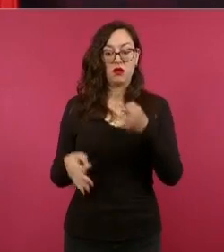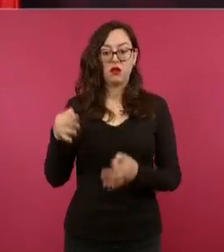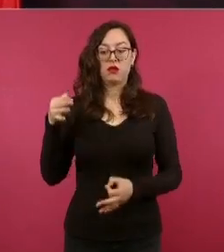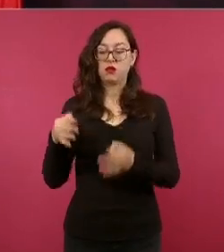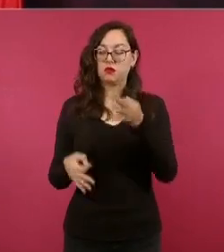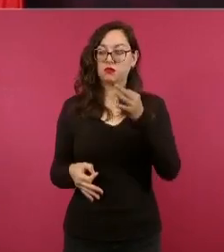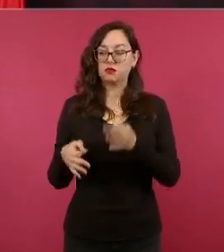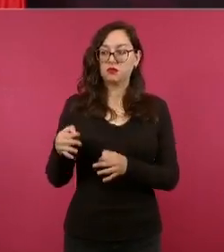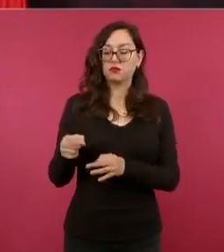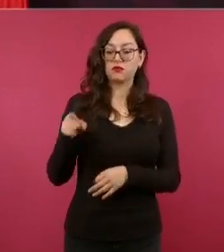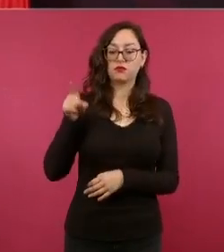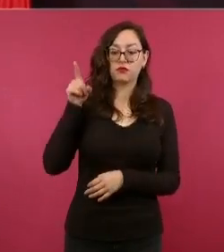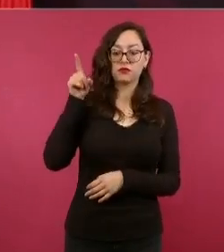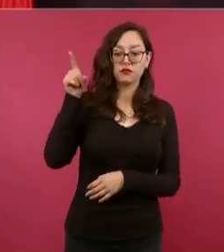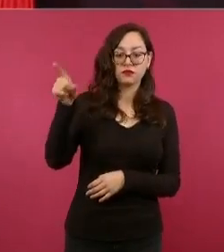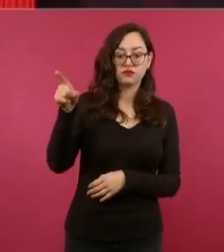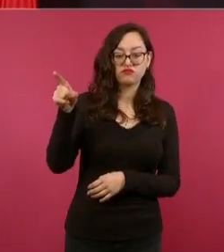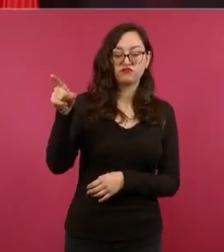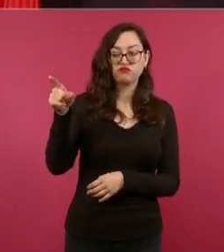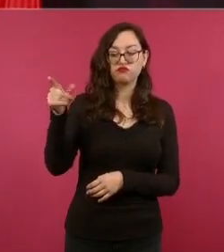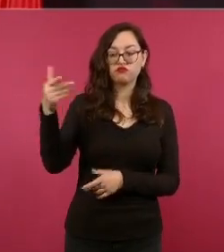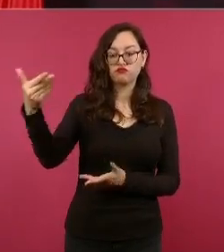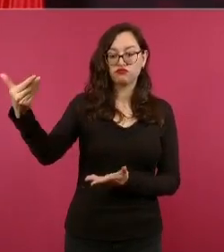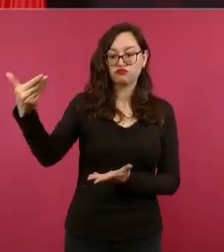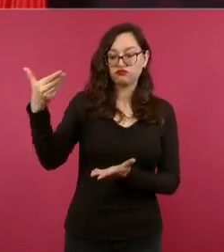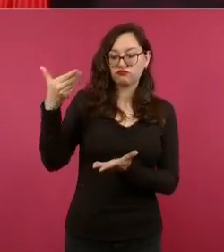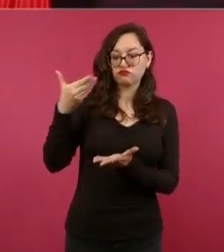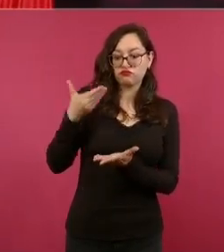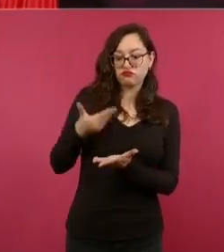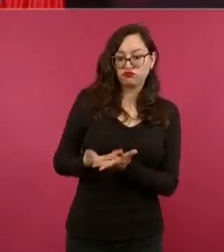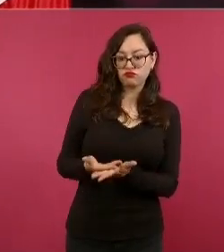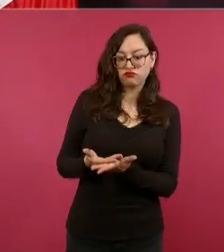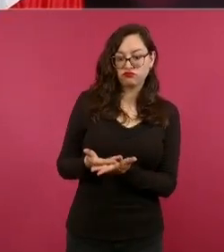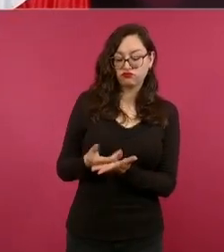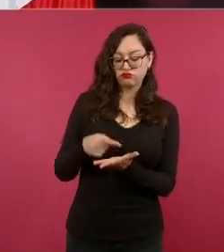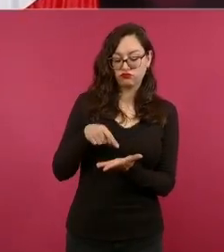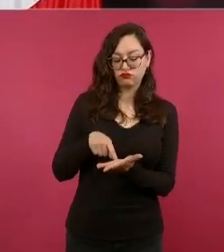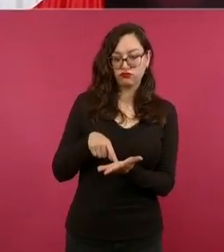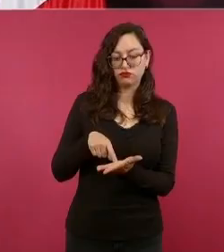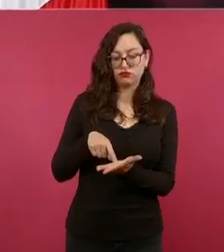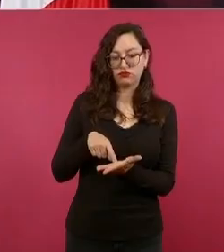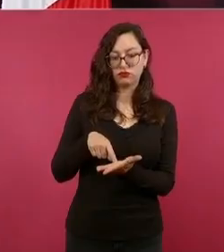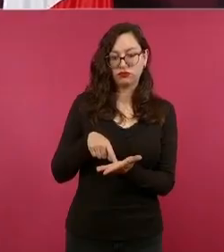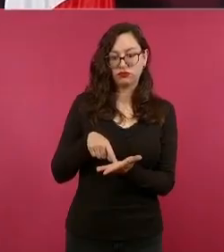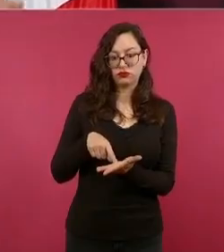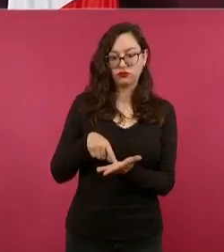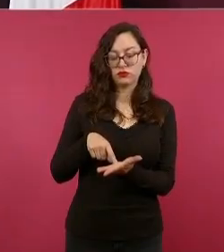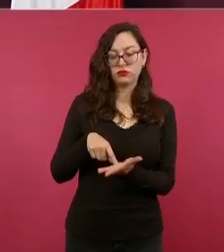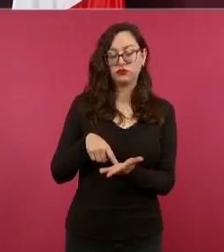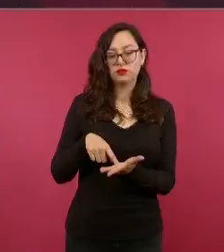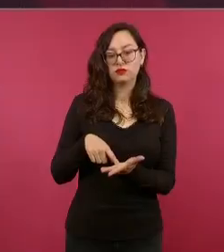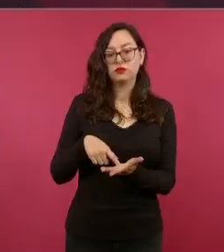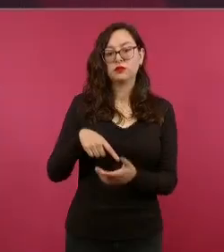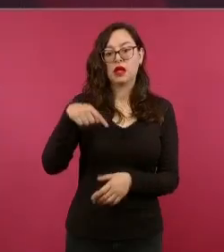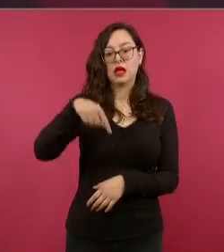para que se editen las conferencias